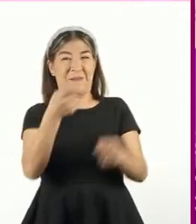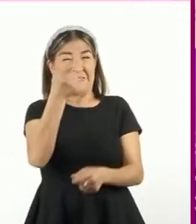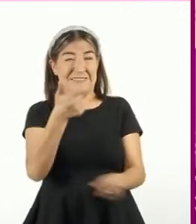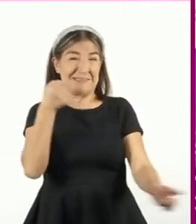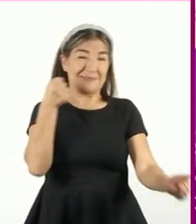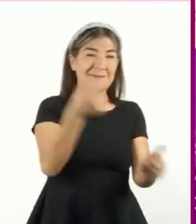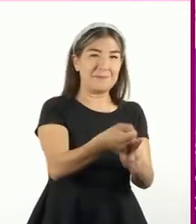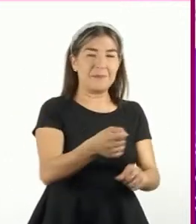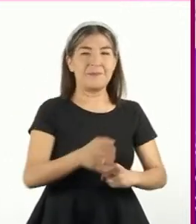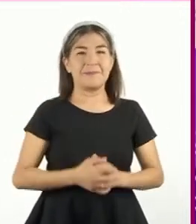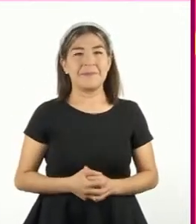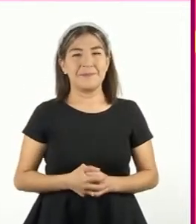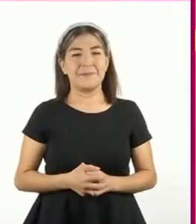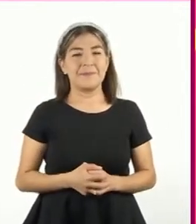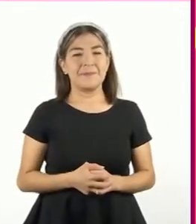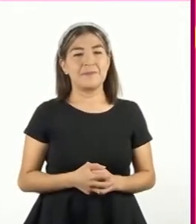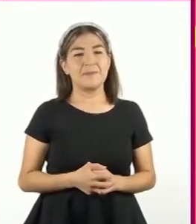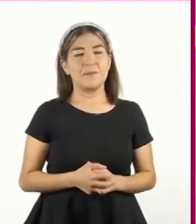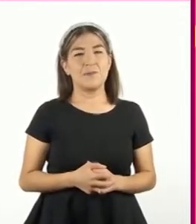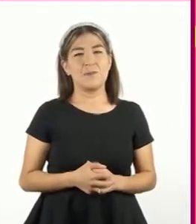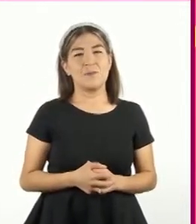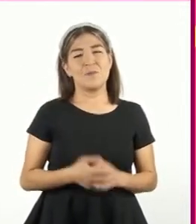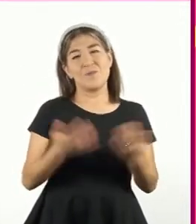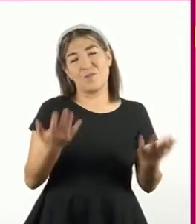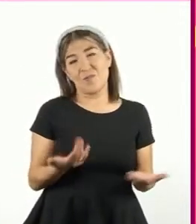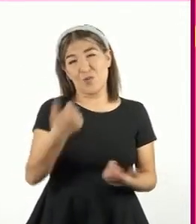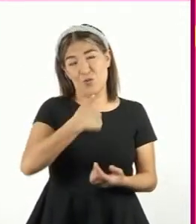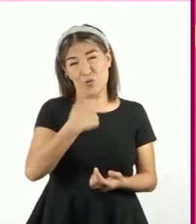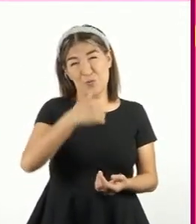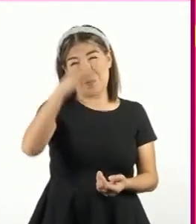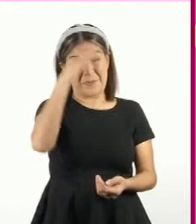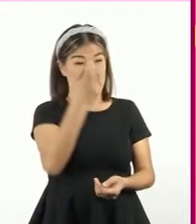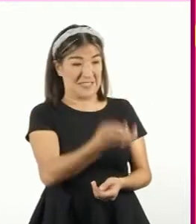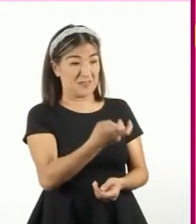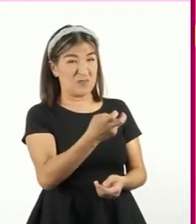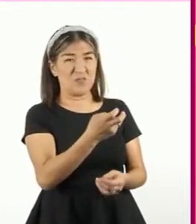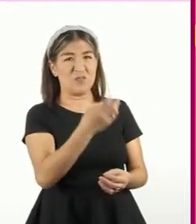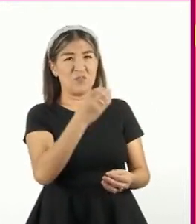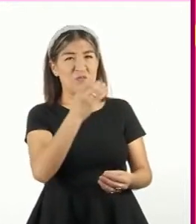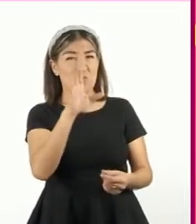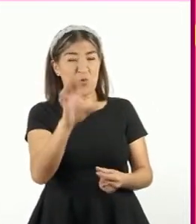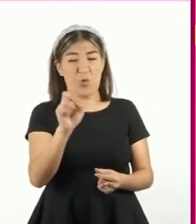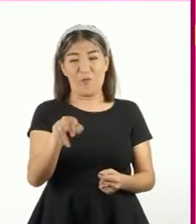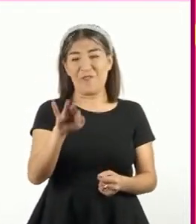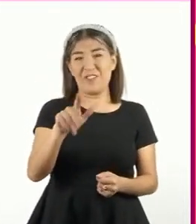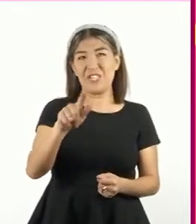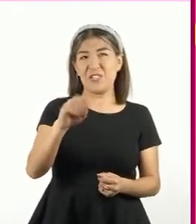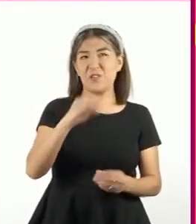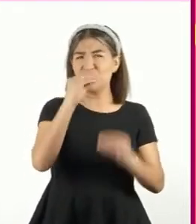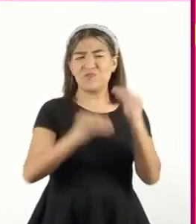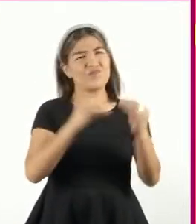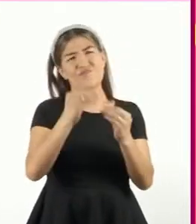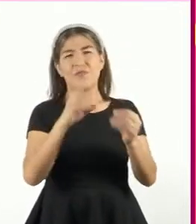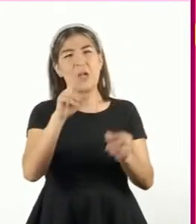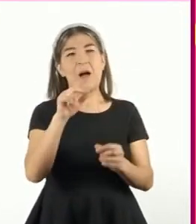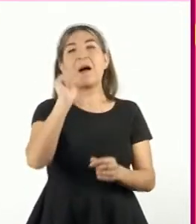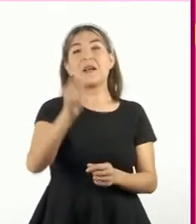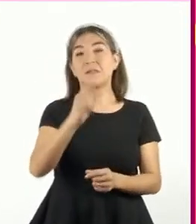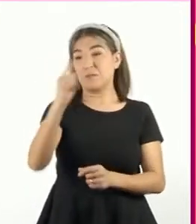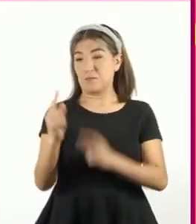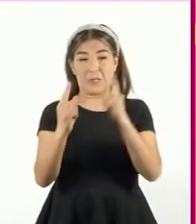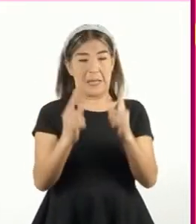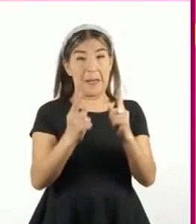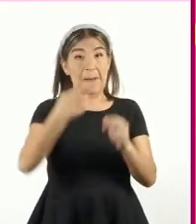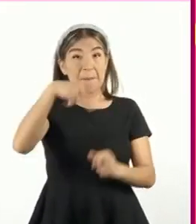Ay. Yo no diría que esto es un conflicto, porque aunque intervienen dos partes, no